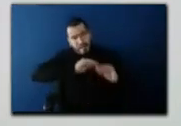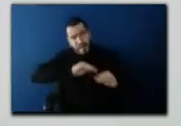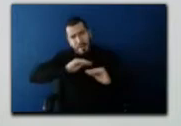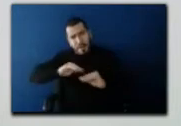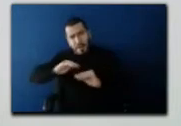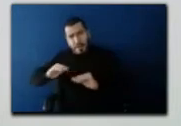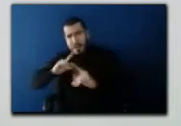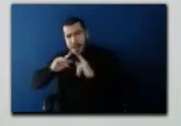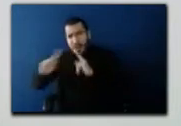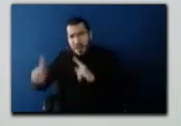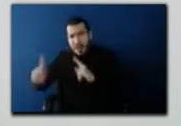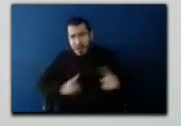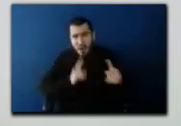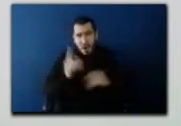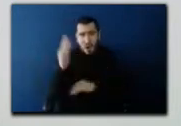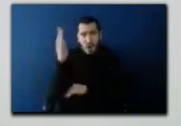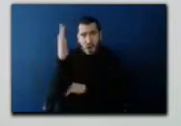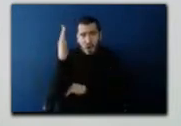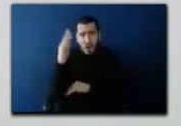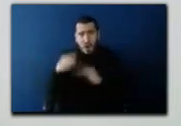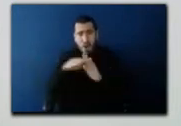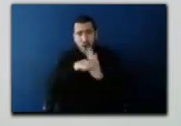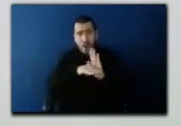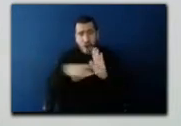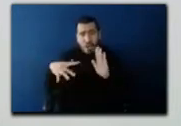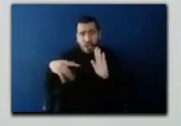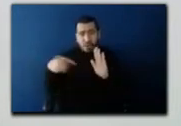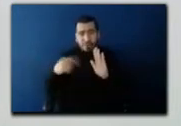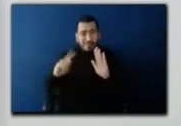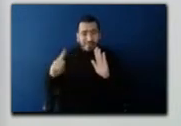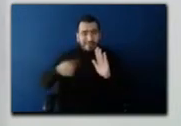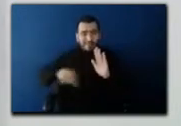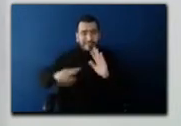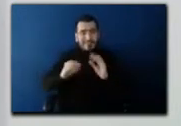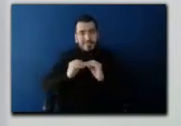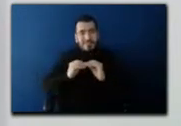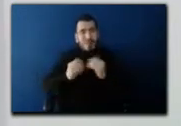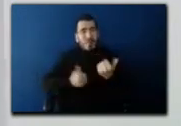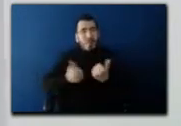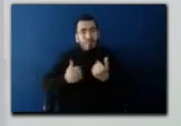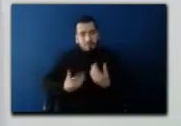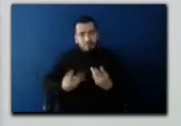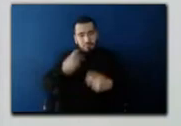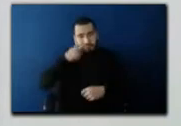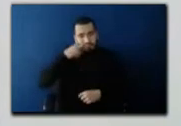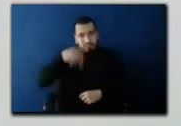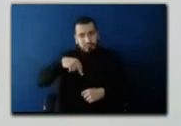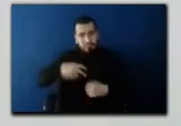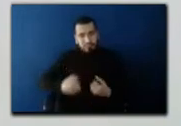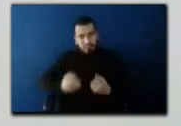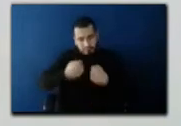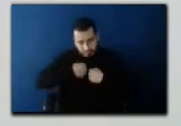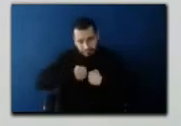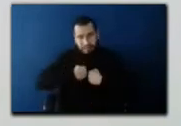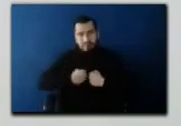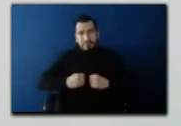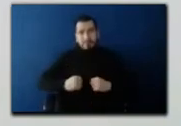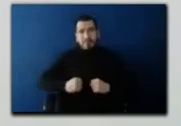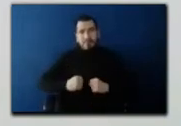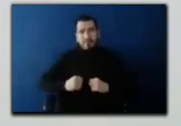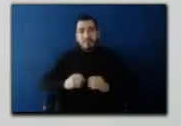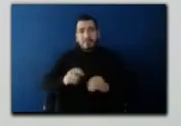discurso político, la educación financiera es el empoderamiento de los seres humanos, usted lo decía, rector. Es la única forma en que a